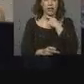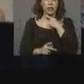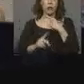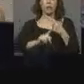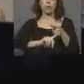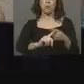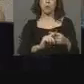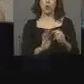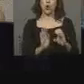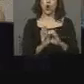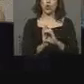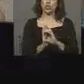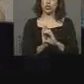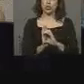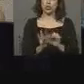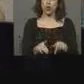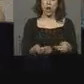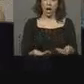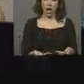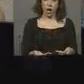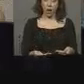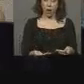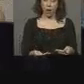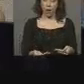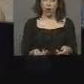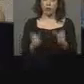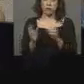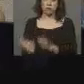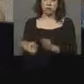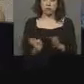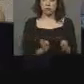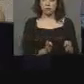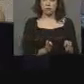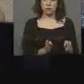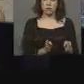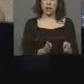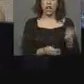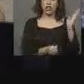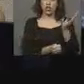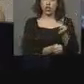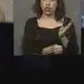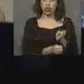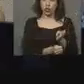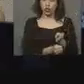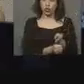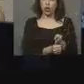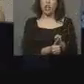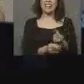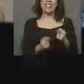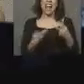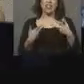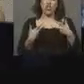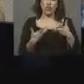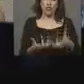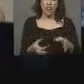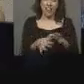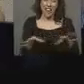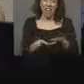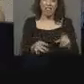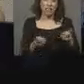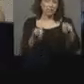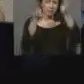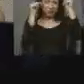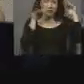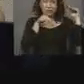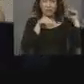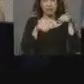la Constitución. Hoy regulará de la tortura los tratos crueles, inhumanos